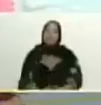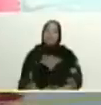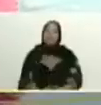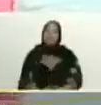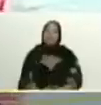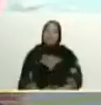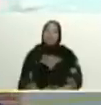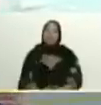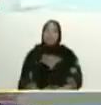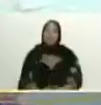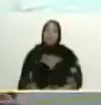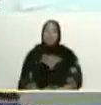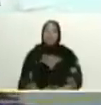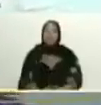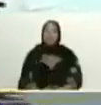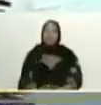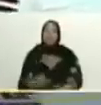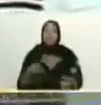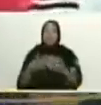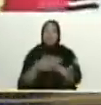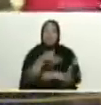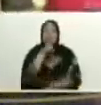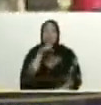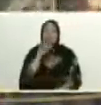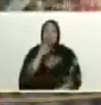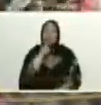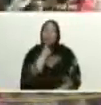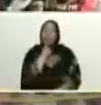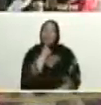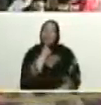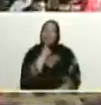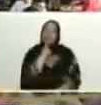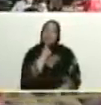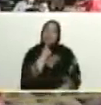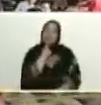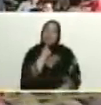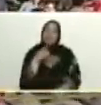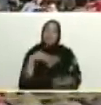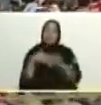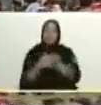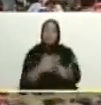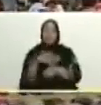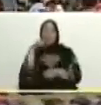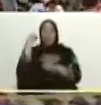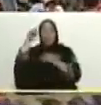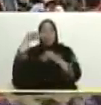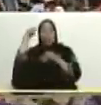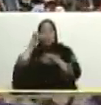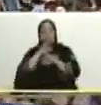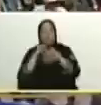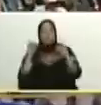Ah, Diosdado. Guárdeme ese secreto. Borren esto de la grabación.